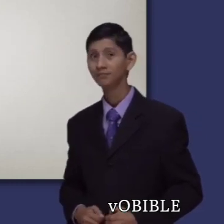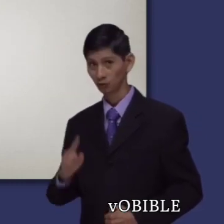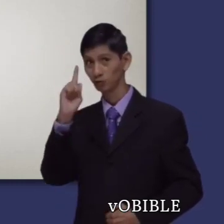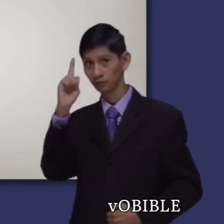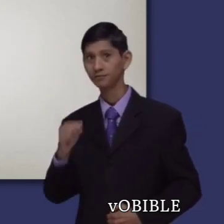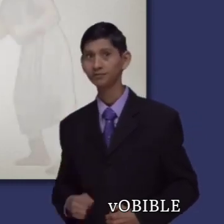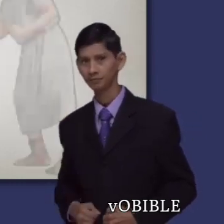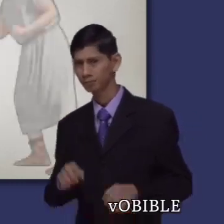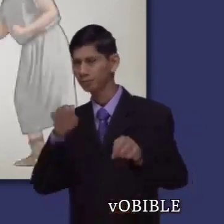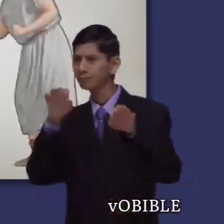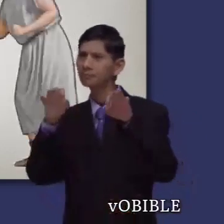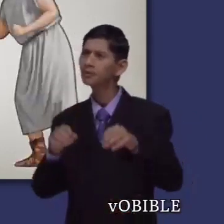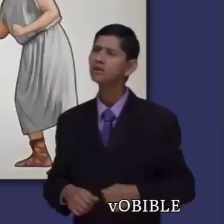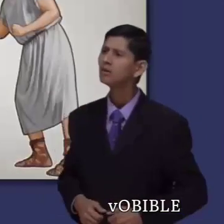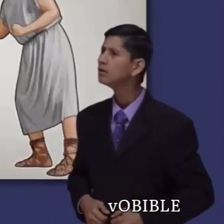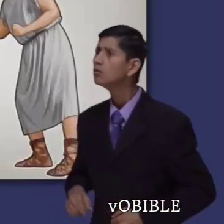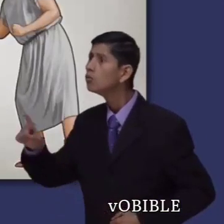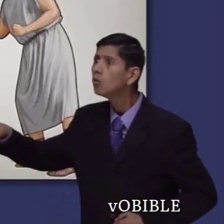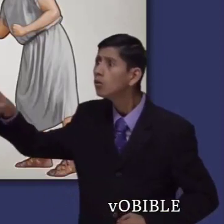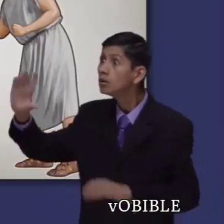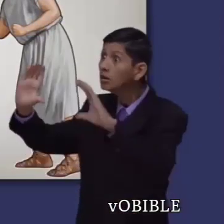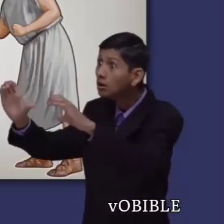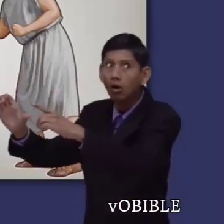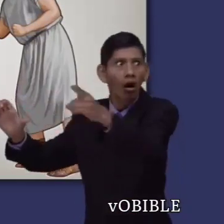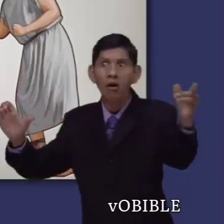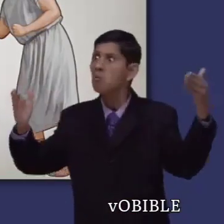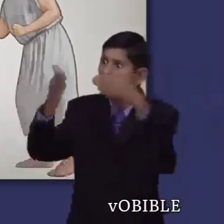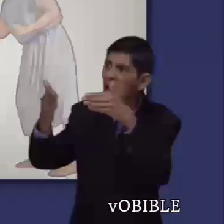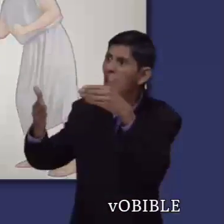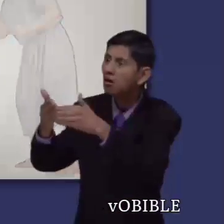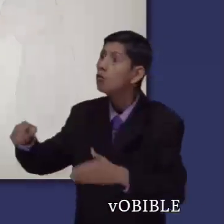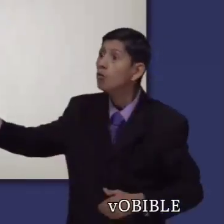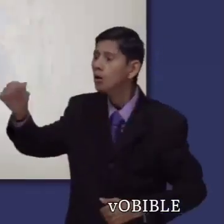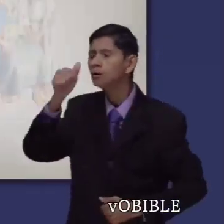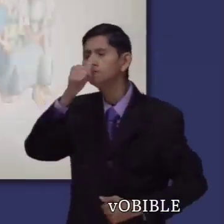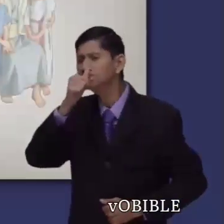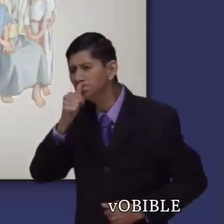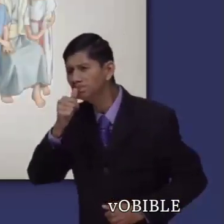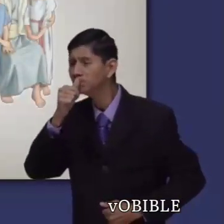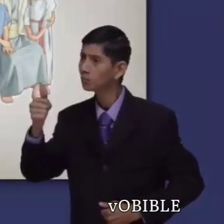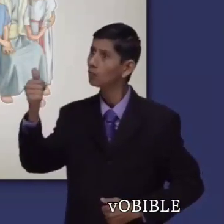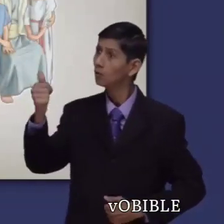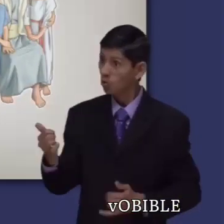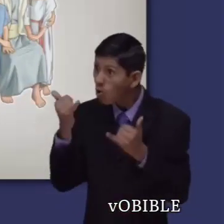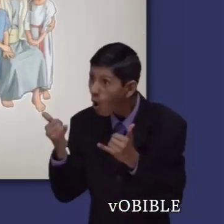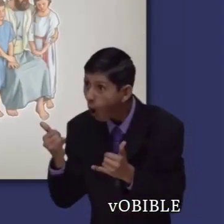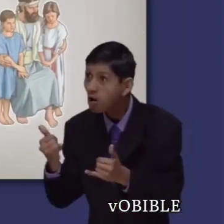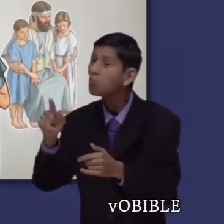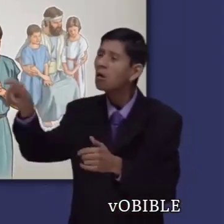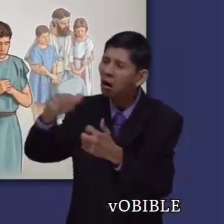En el capítulo 1, Pablo felicita a los hermanos por su fe y aguante. Les explica que los que están